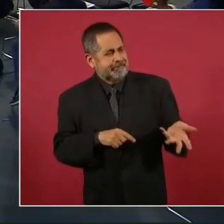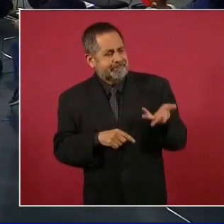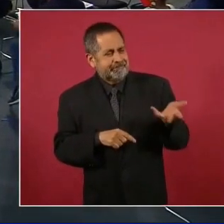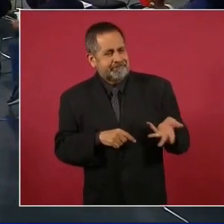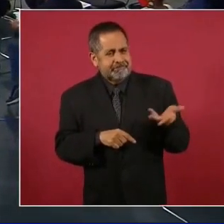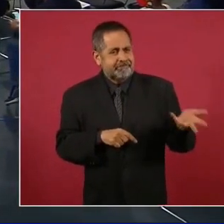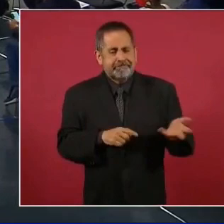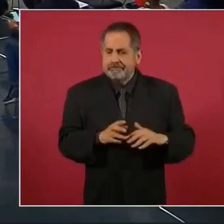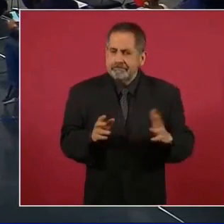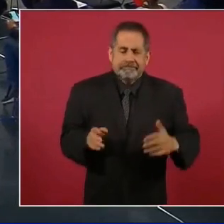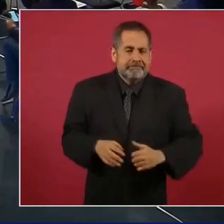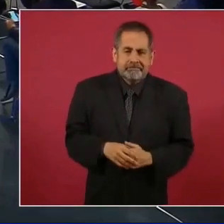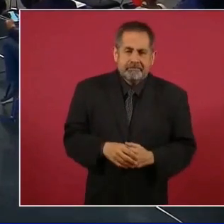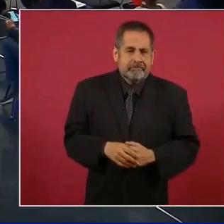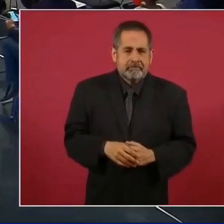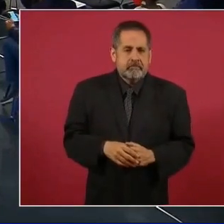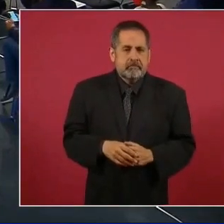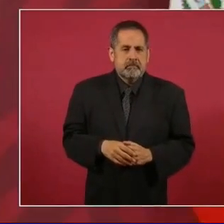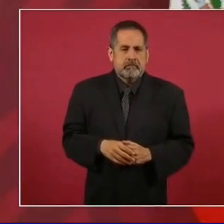Sí,